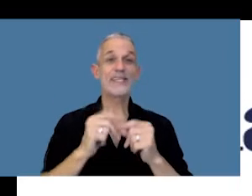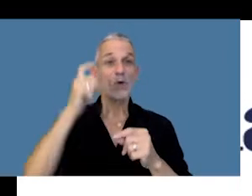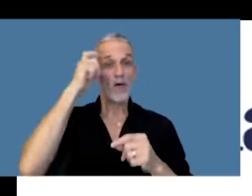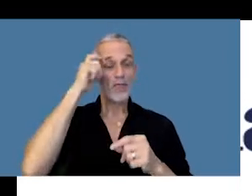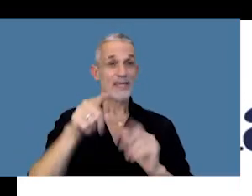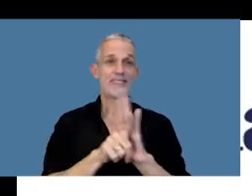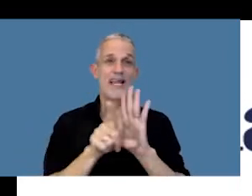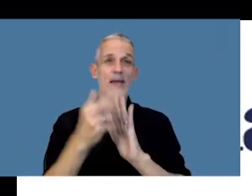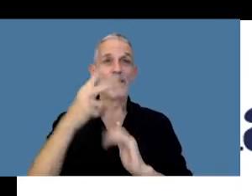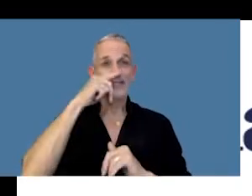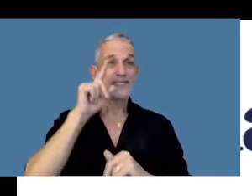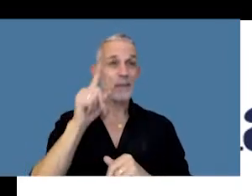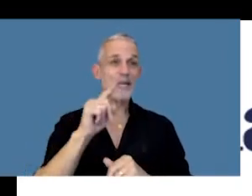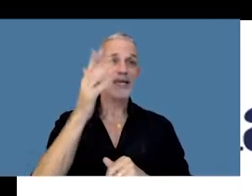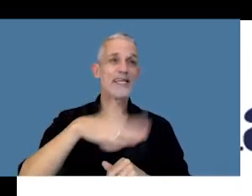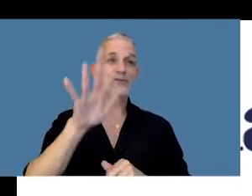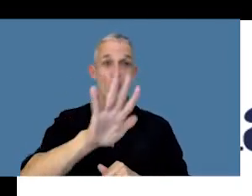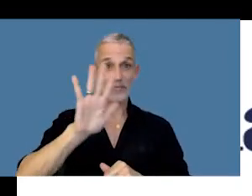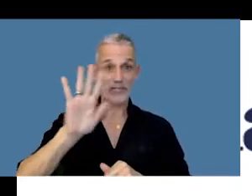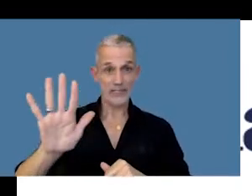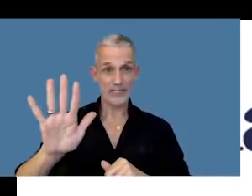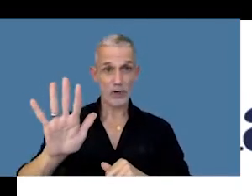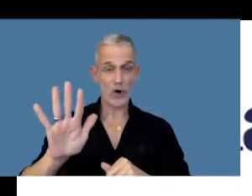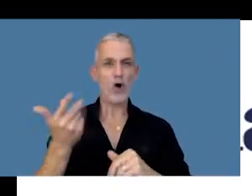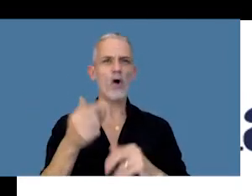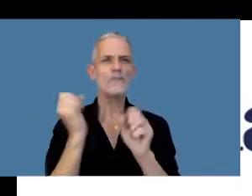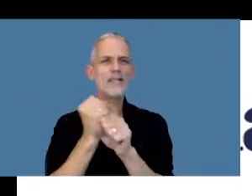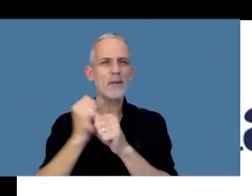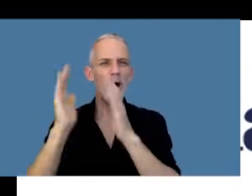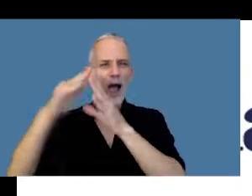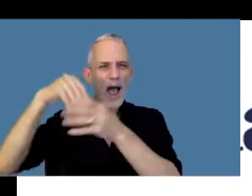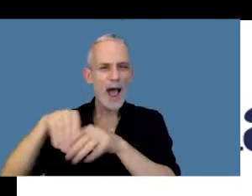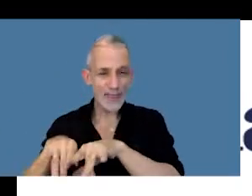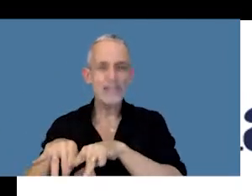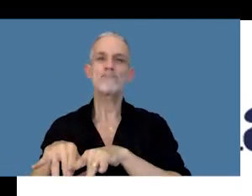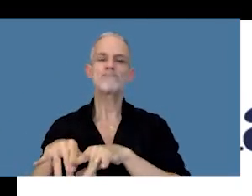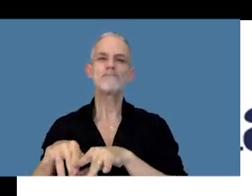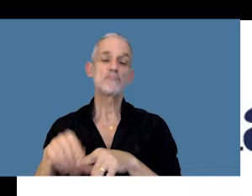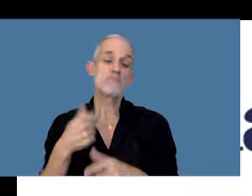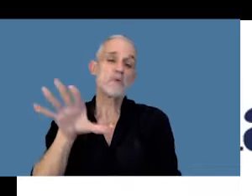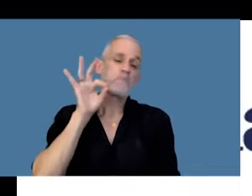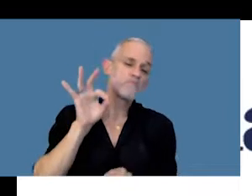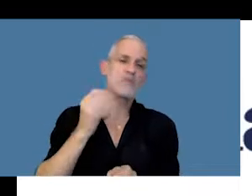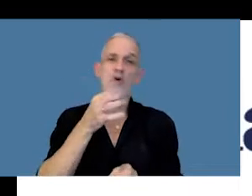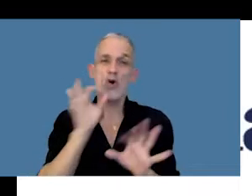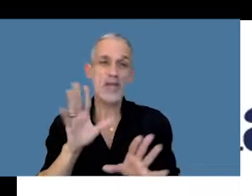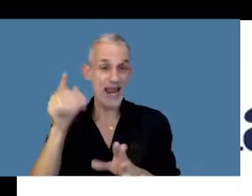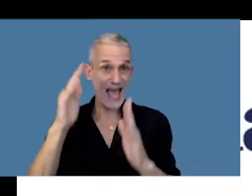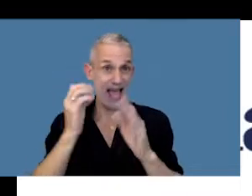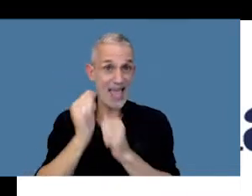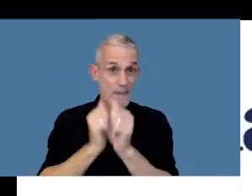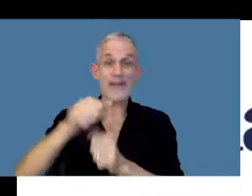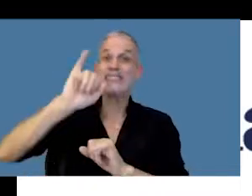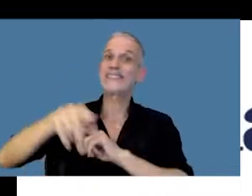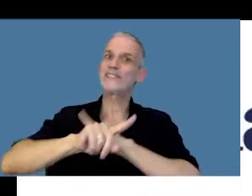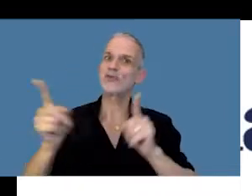la ley 27.555, el teletrabajo es una opción de la empresa, empleador,